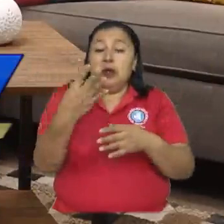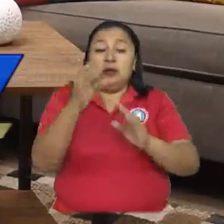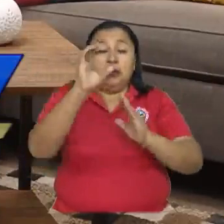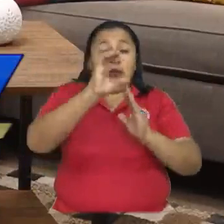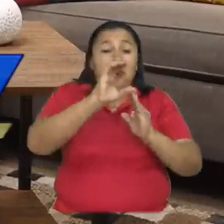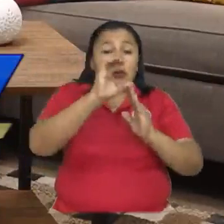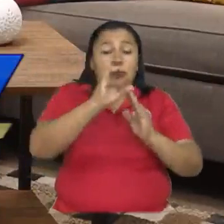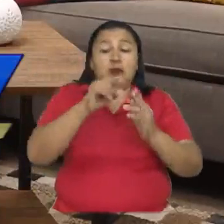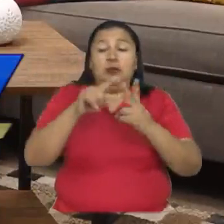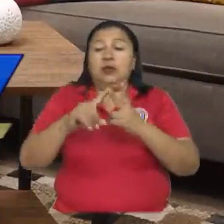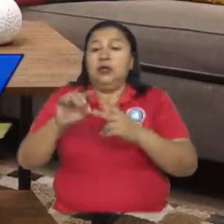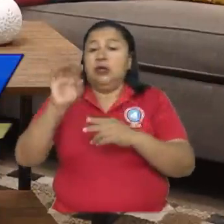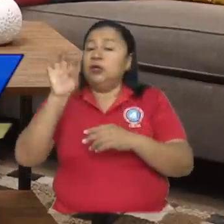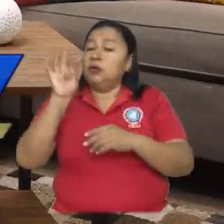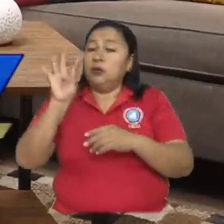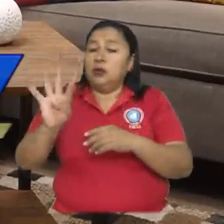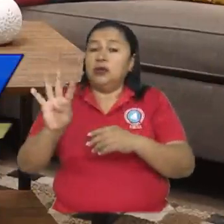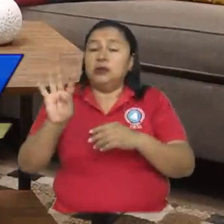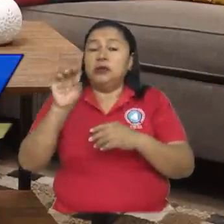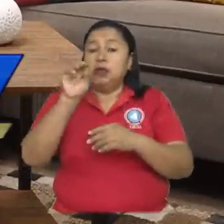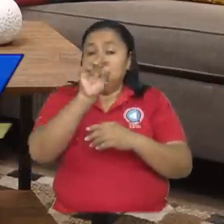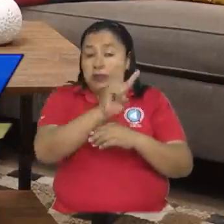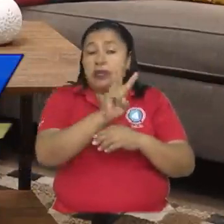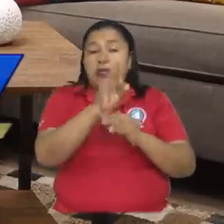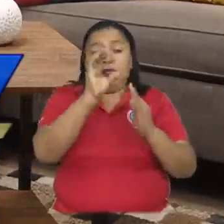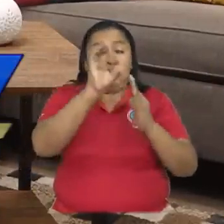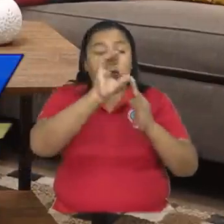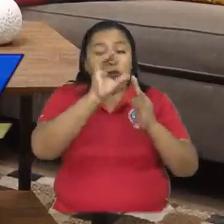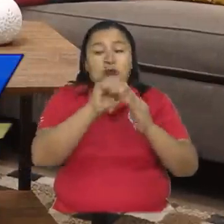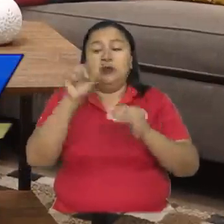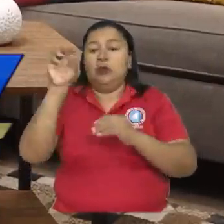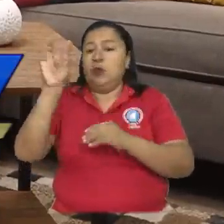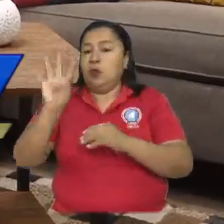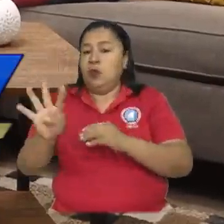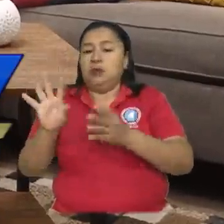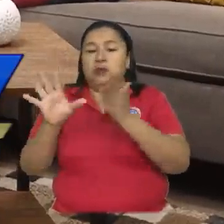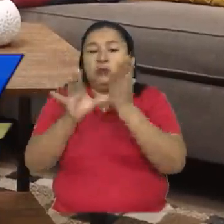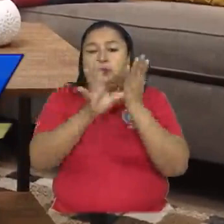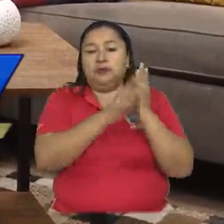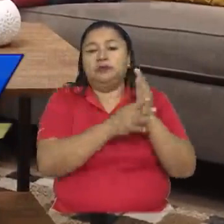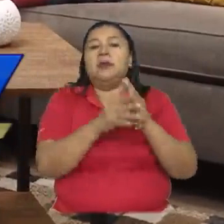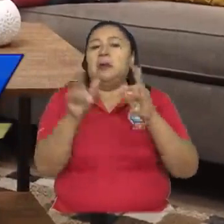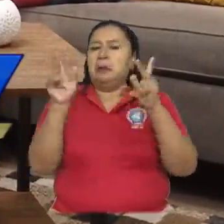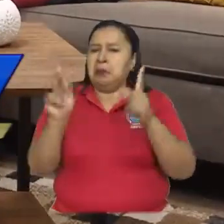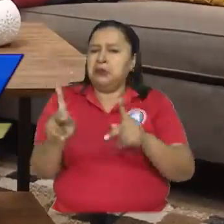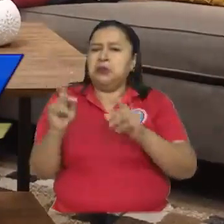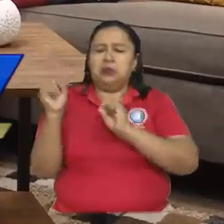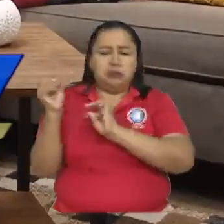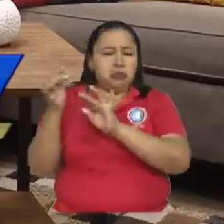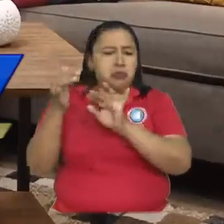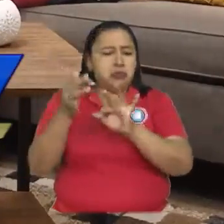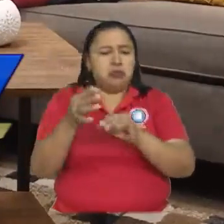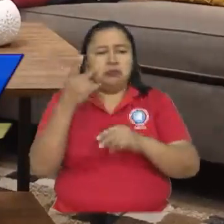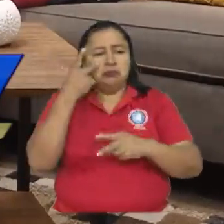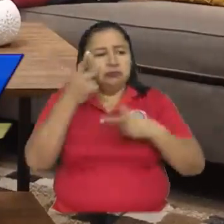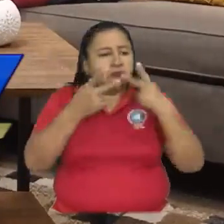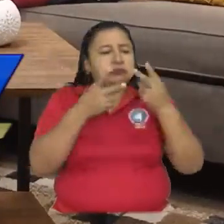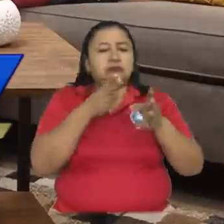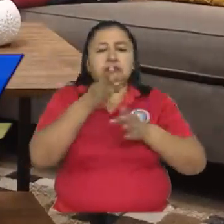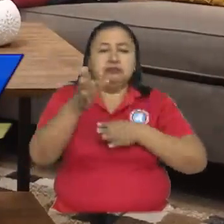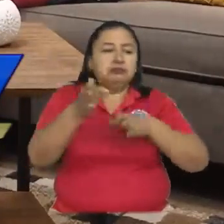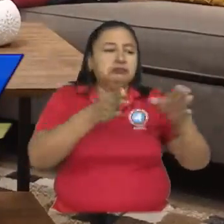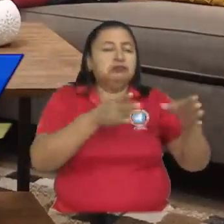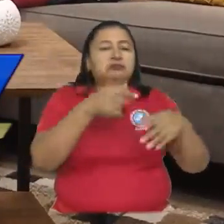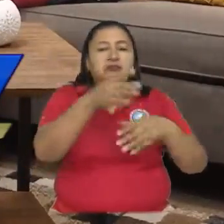del Sur. Hubo una muy buena movilización también de los cruceristas hacia los diferentes destinos de